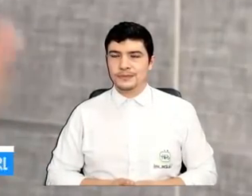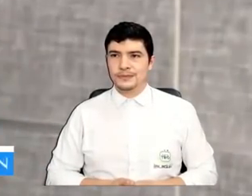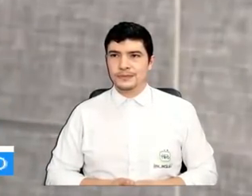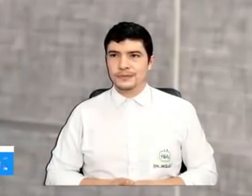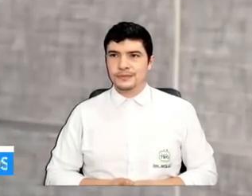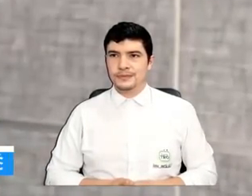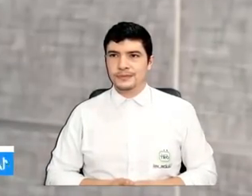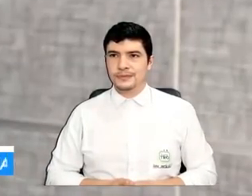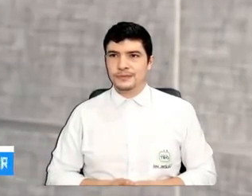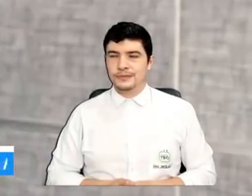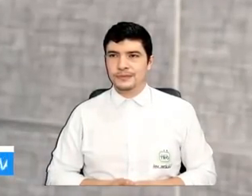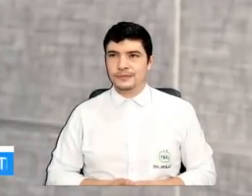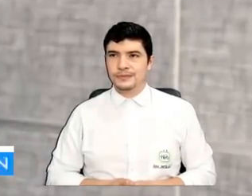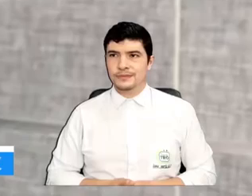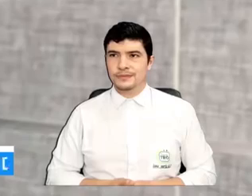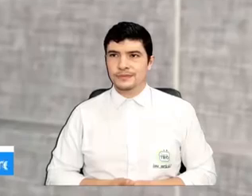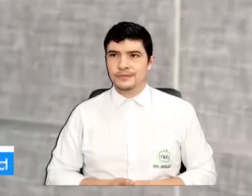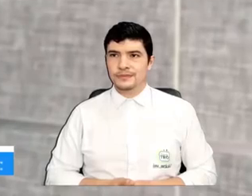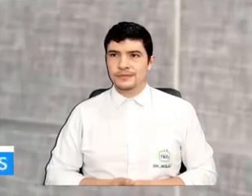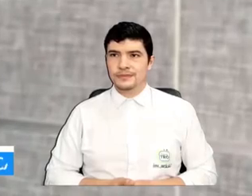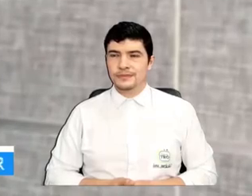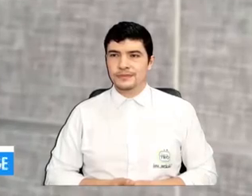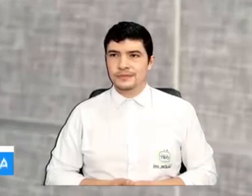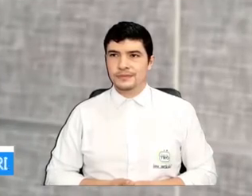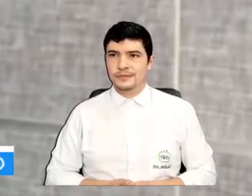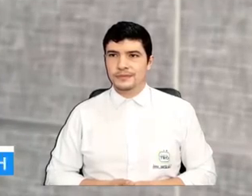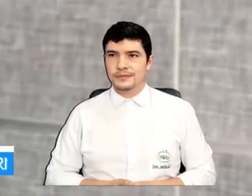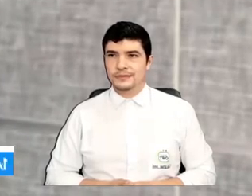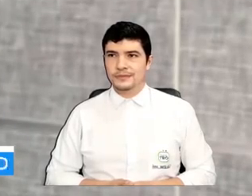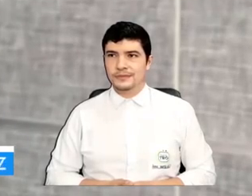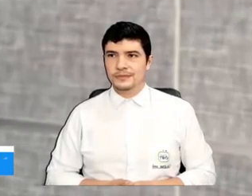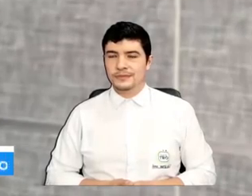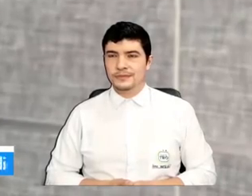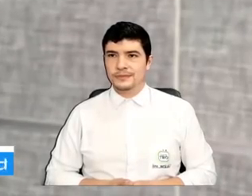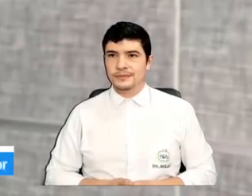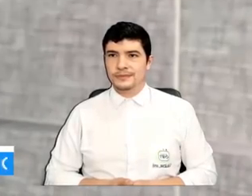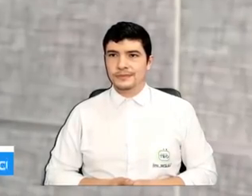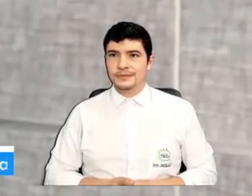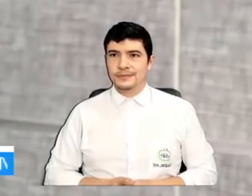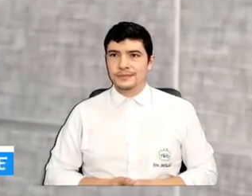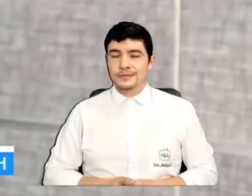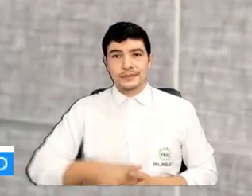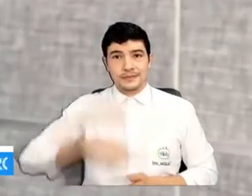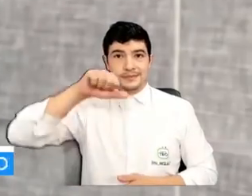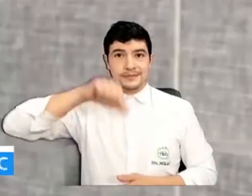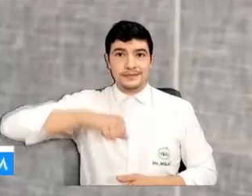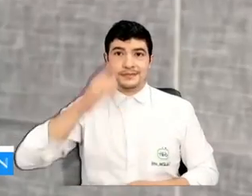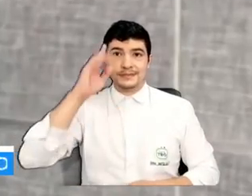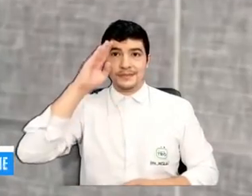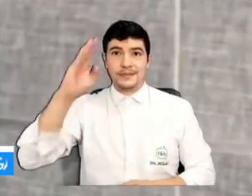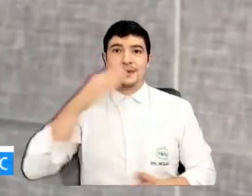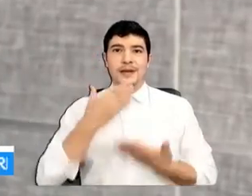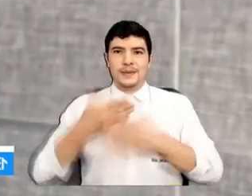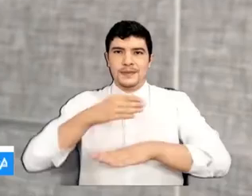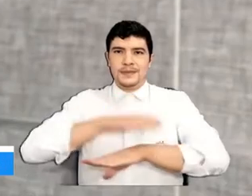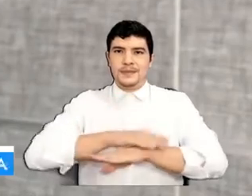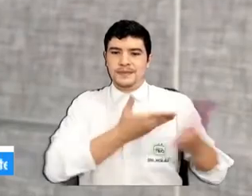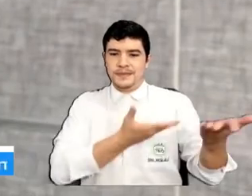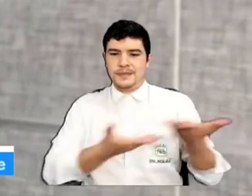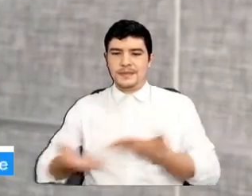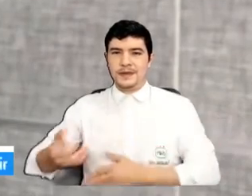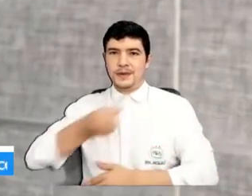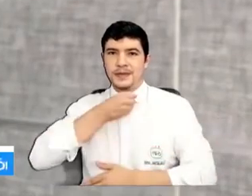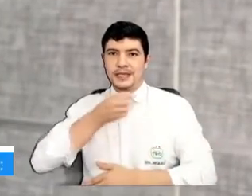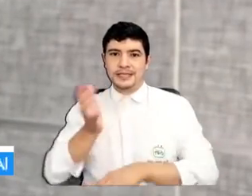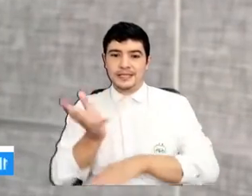las noticias del entretenimiento. Hoy 23 de abril comenzamos con la conmemoración del Día del Idioma Español. ¿Sabían ustedes por qué se